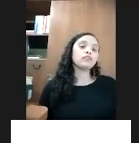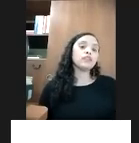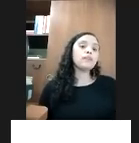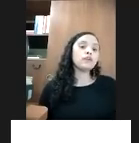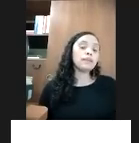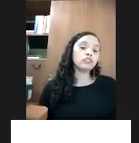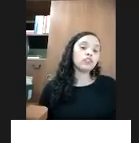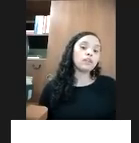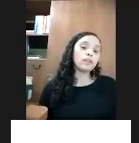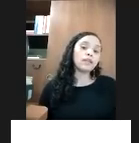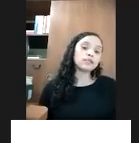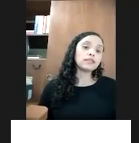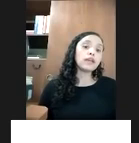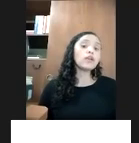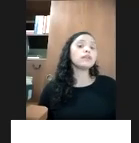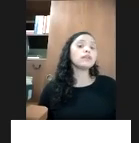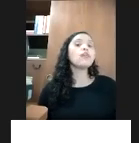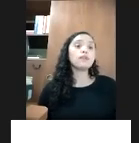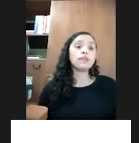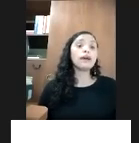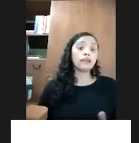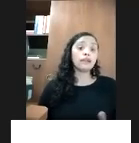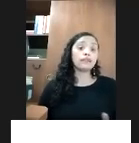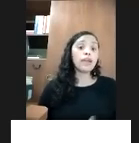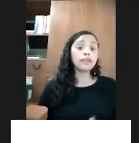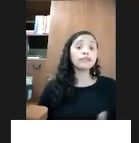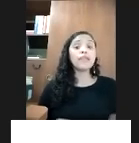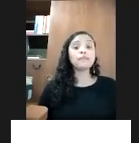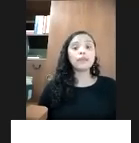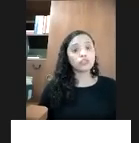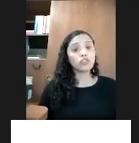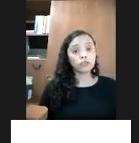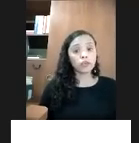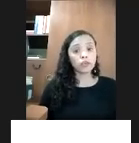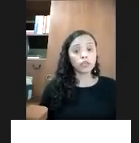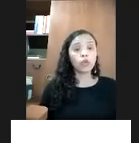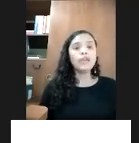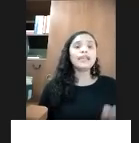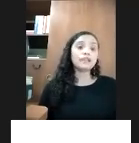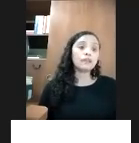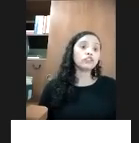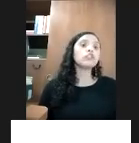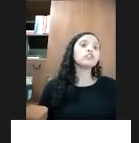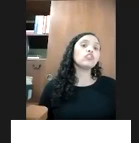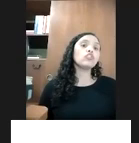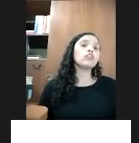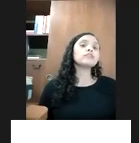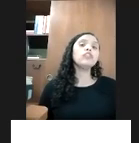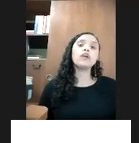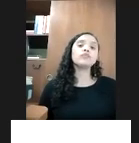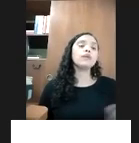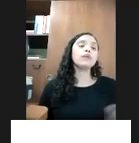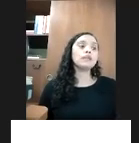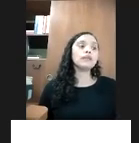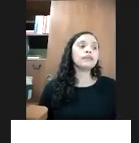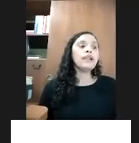personas mayores de 60 años que tienen comorbilidades, diabetes e hipertensión sobre todo, y nosotros son esas dos causas